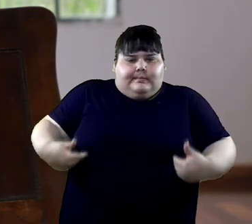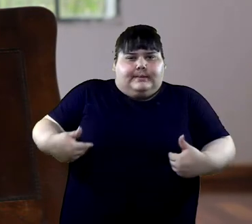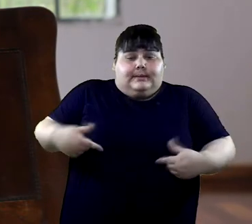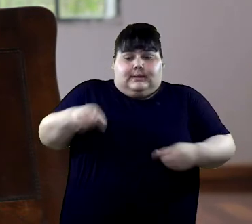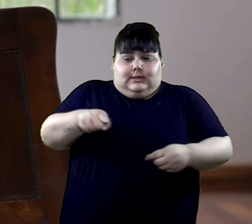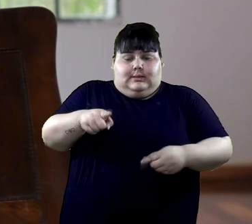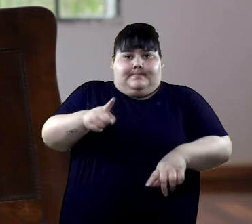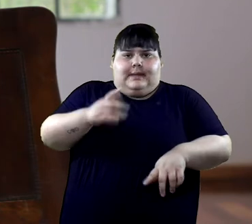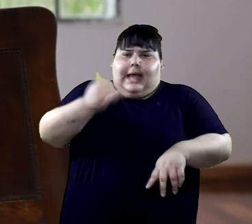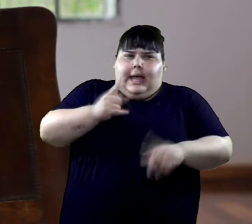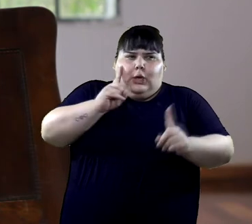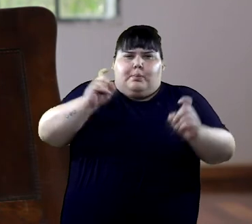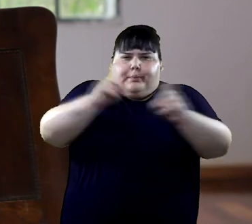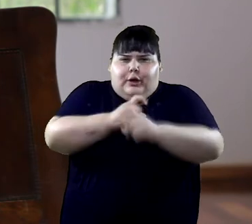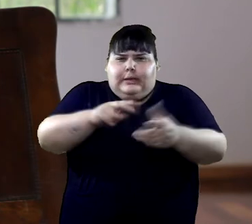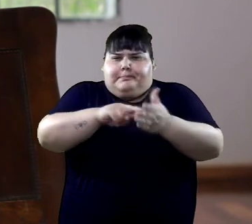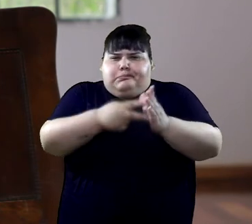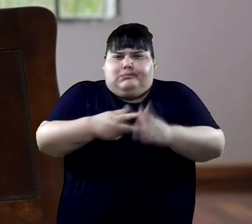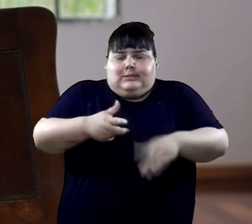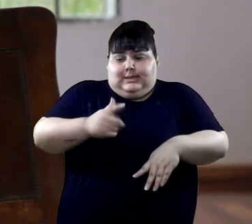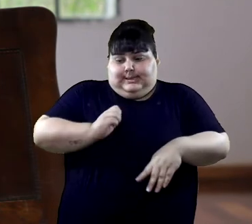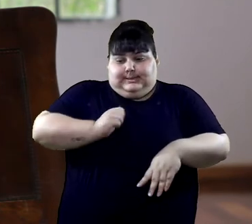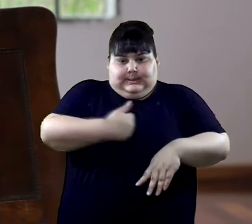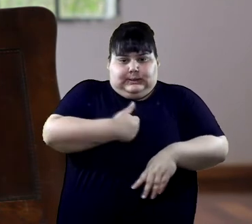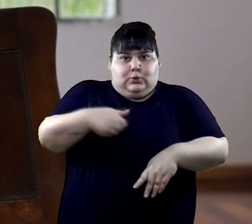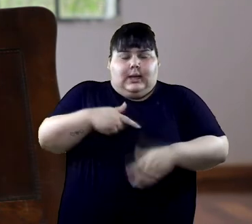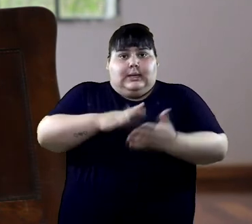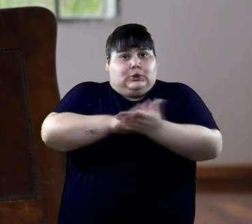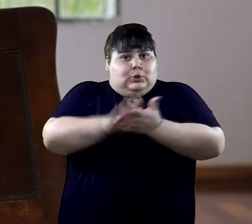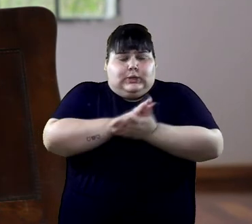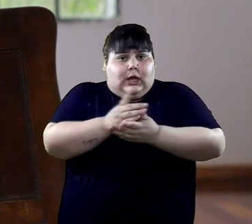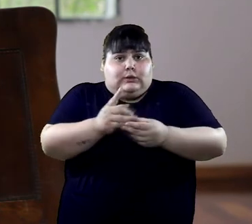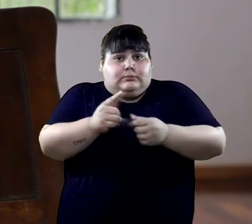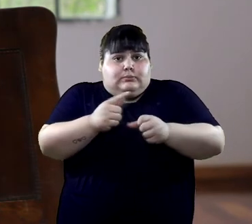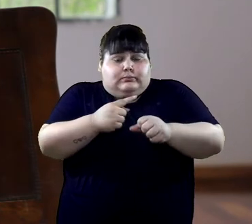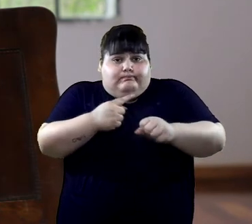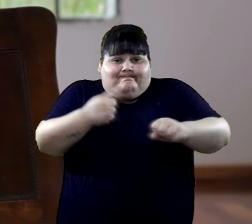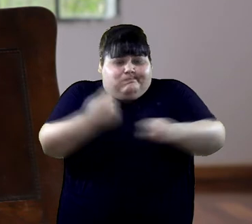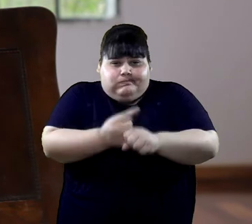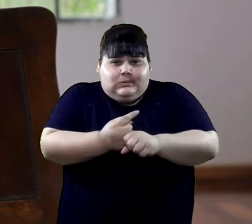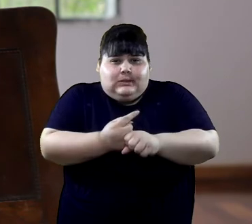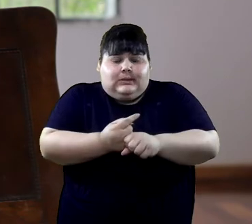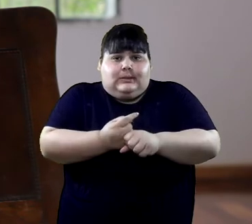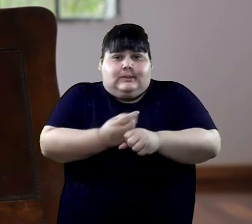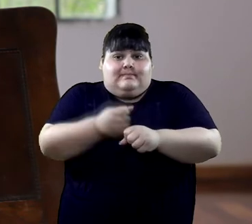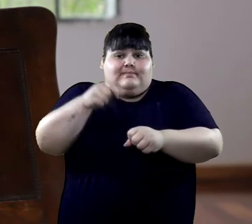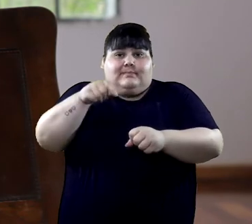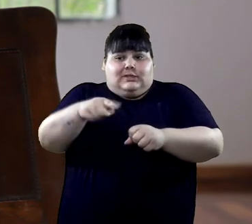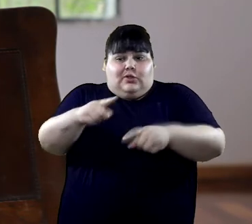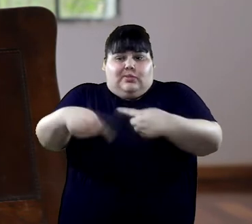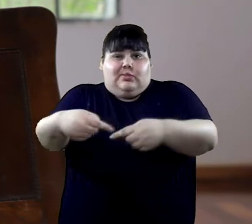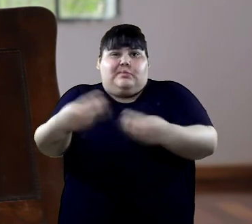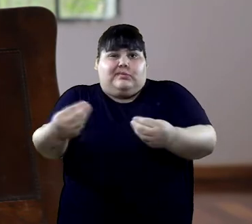resolver su cuestión muy propia referida a la sexualidad, a veces llega a ser una